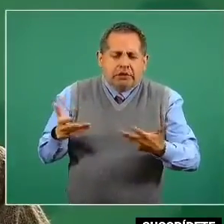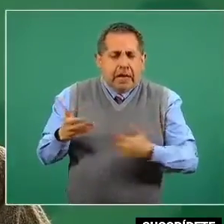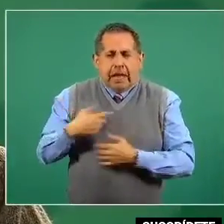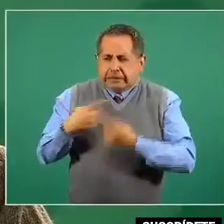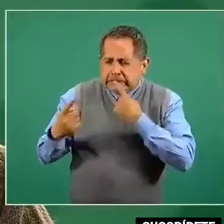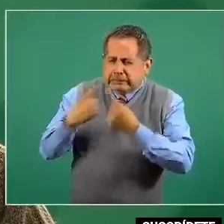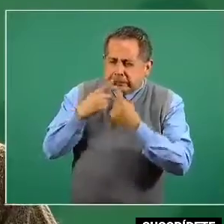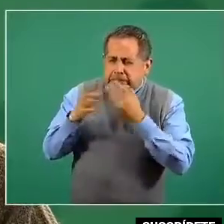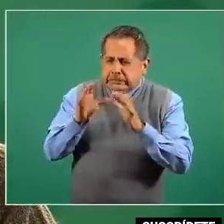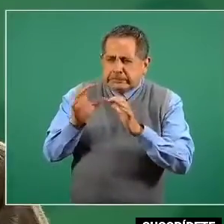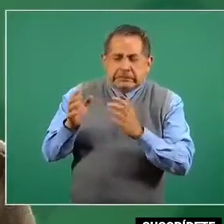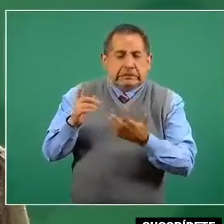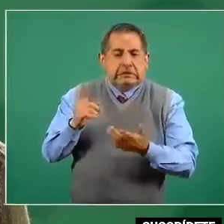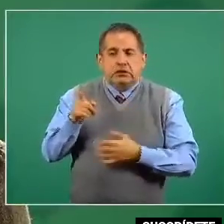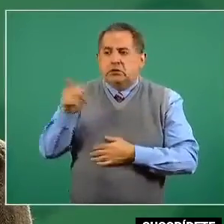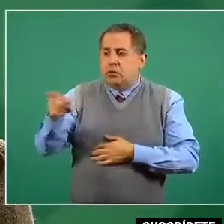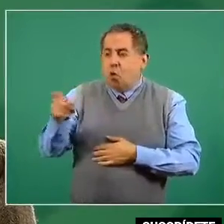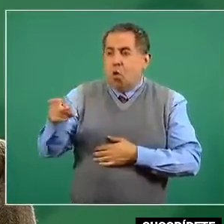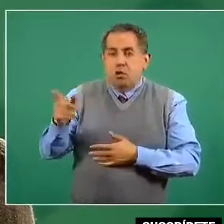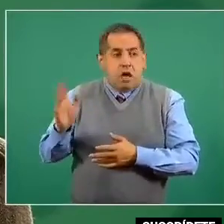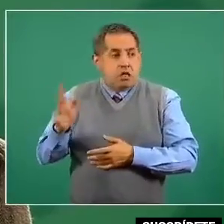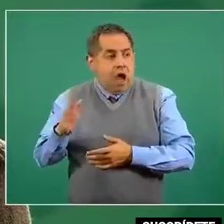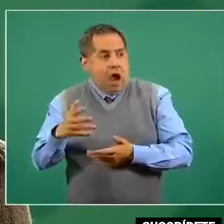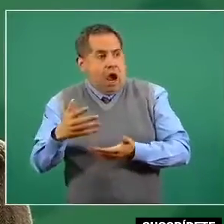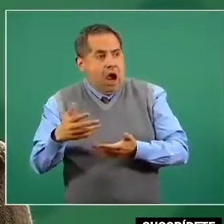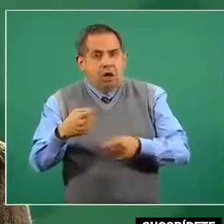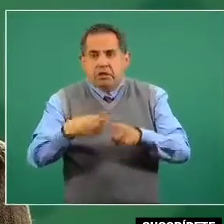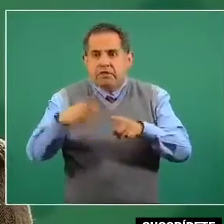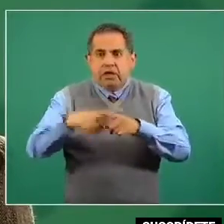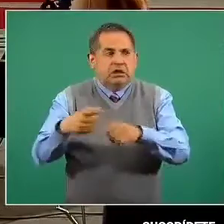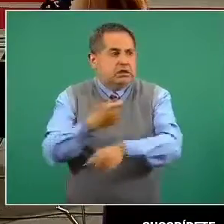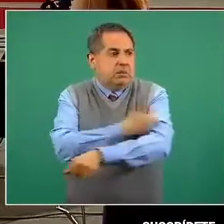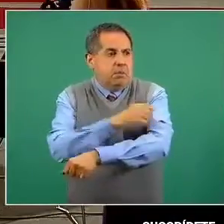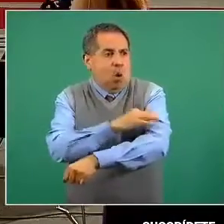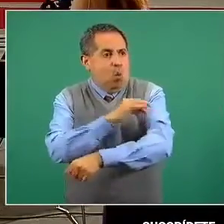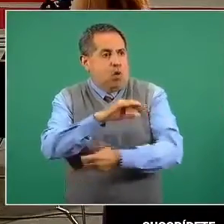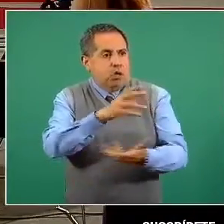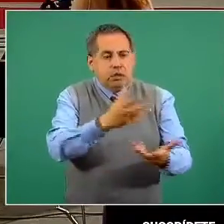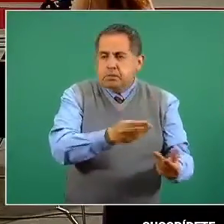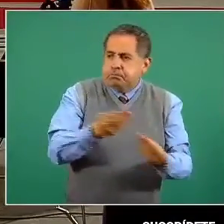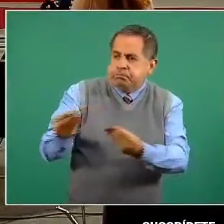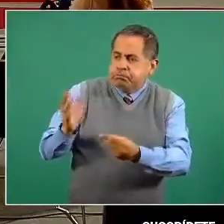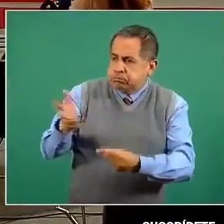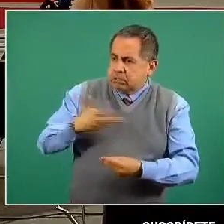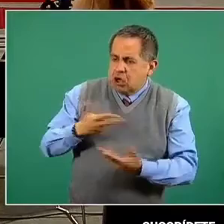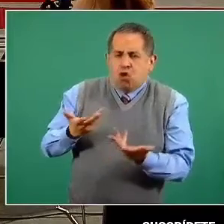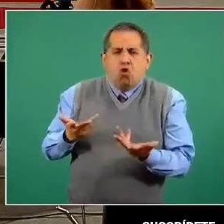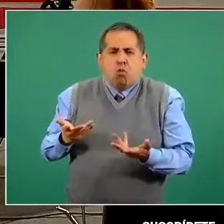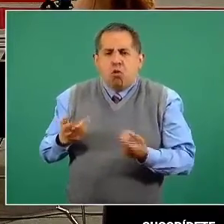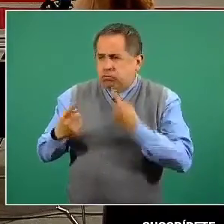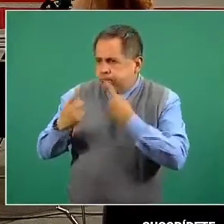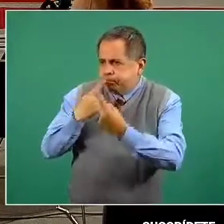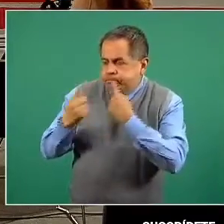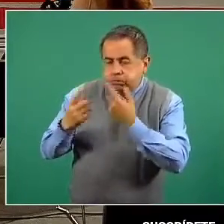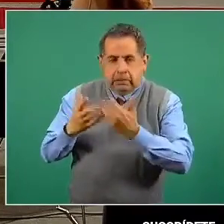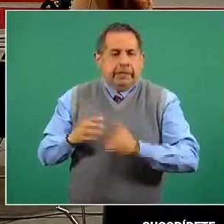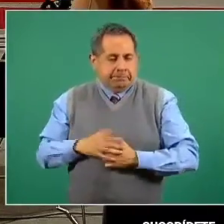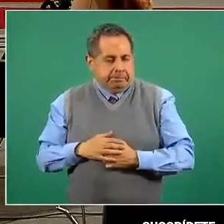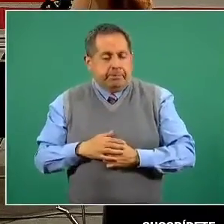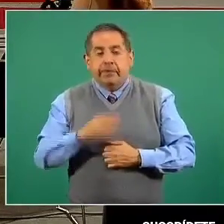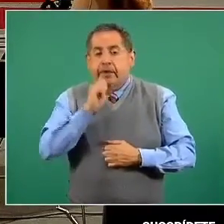mecanismos por los que lograron tener acceso a algunas vacunas. Y por el otro lado, el